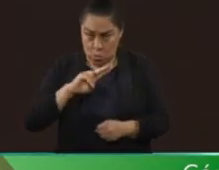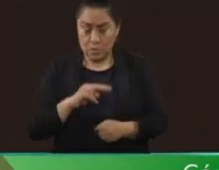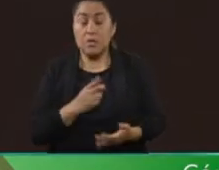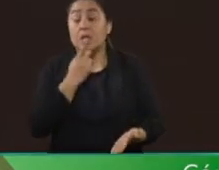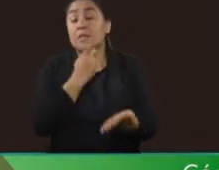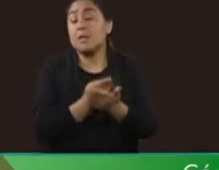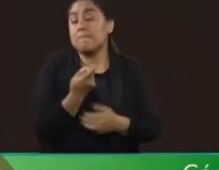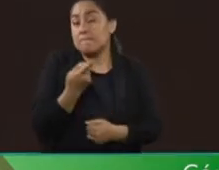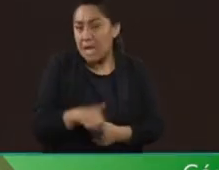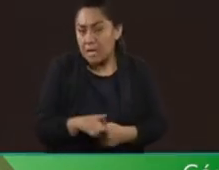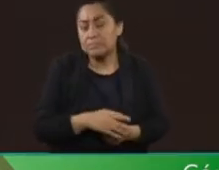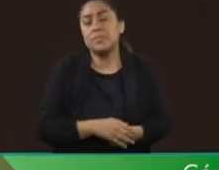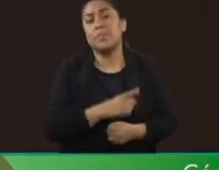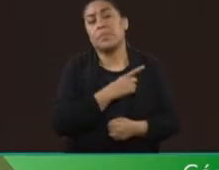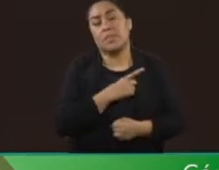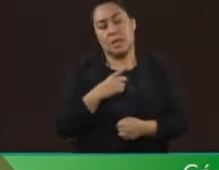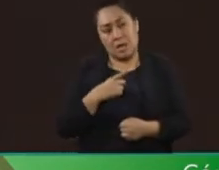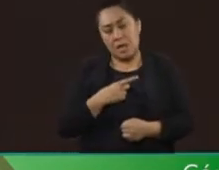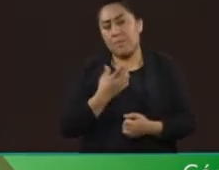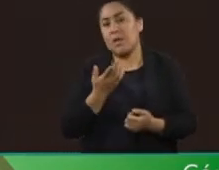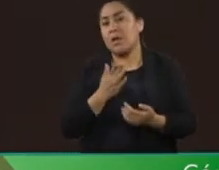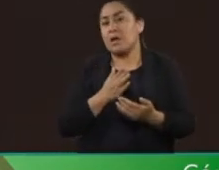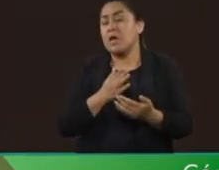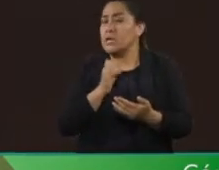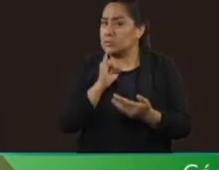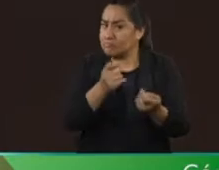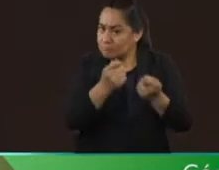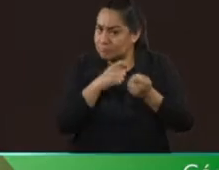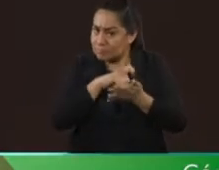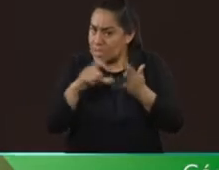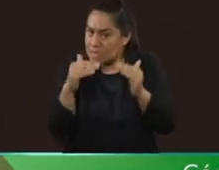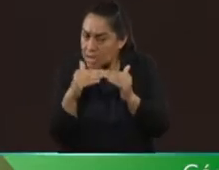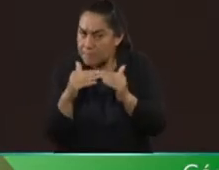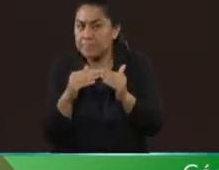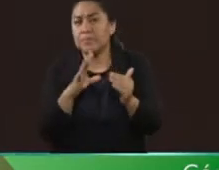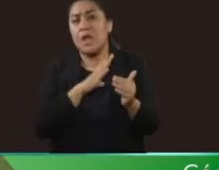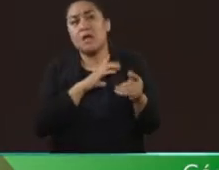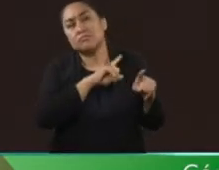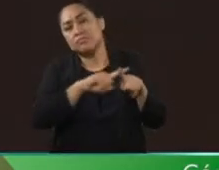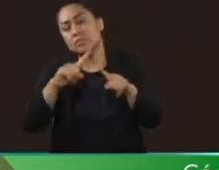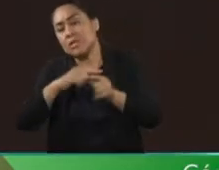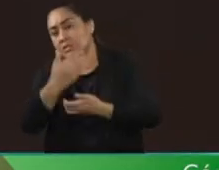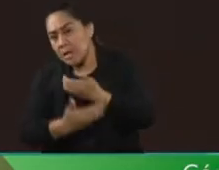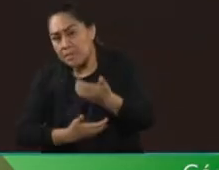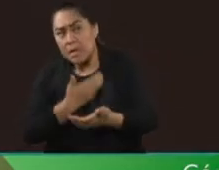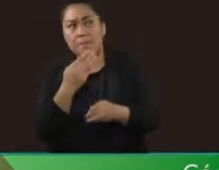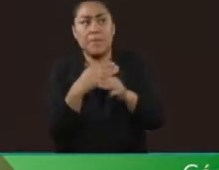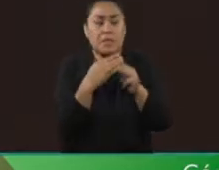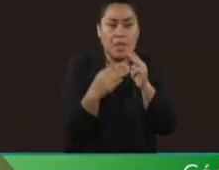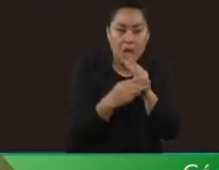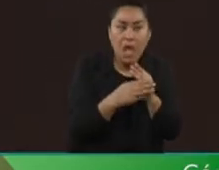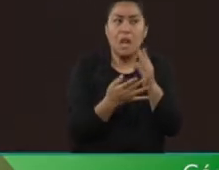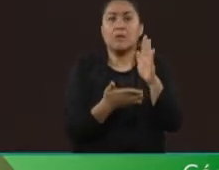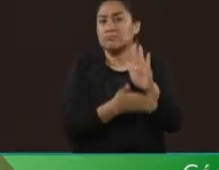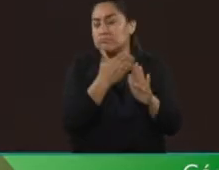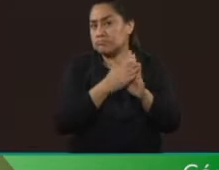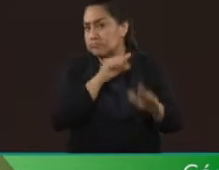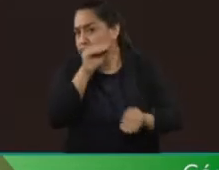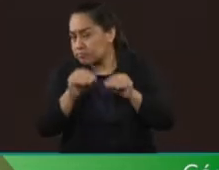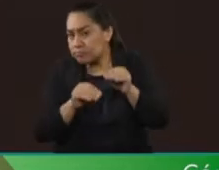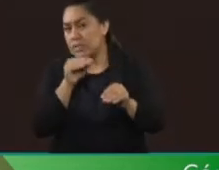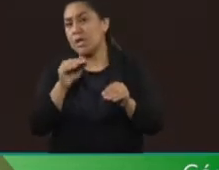establece la accesibilidad disponibilidad de servicios materiales facilidades e infraestructura